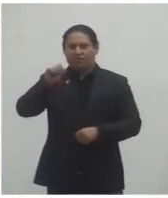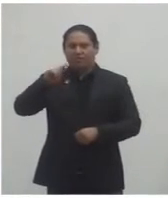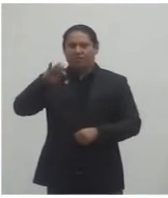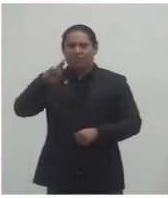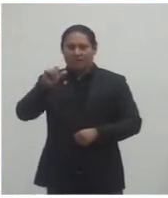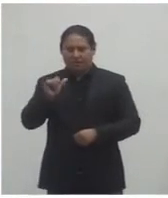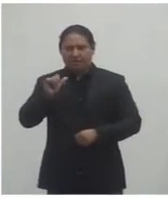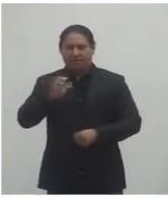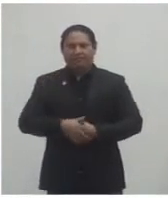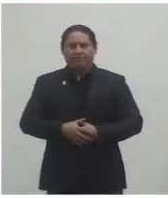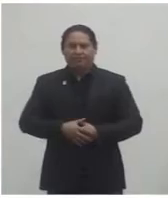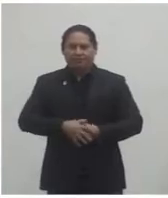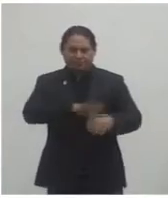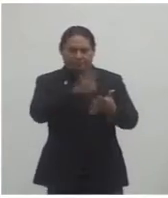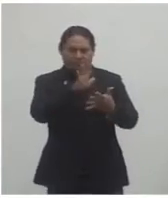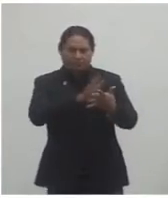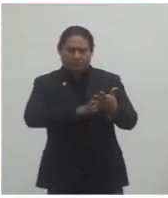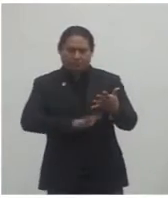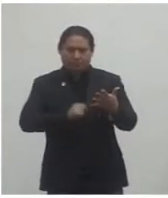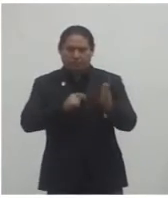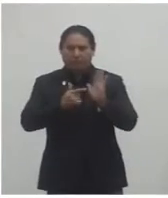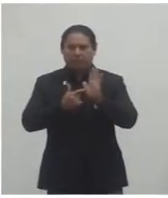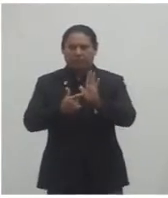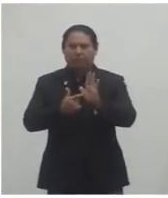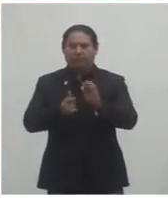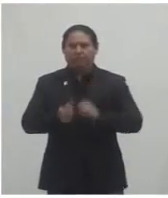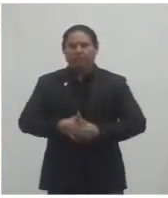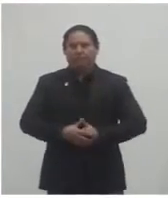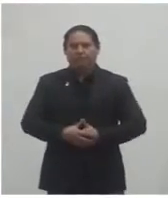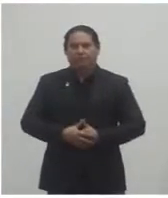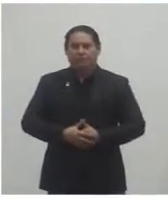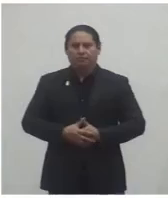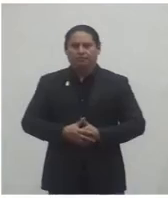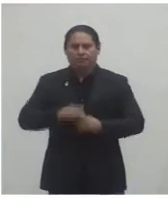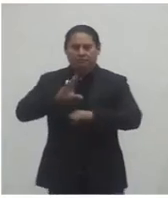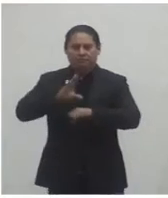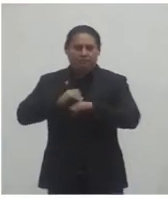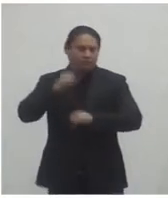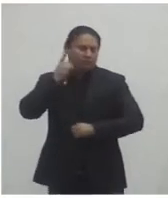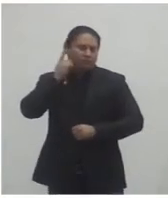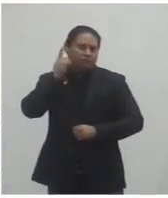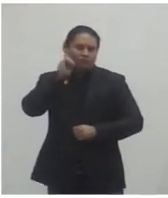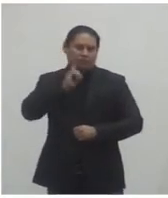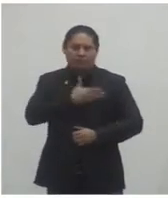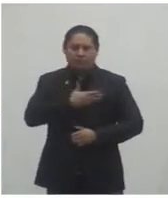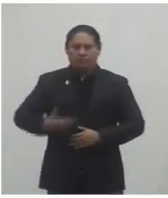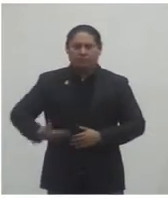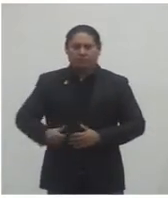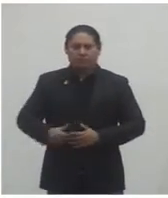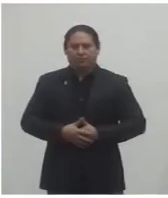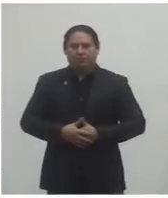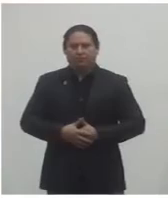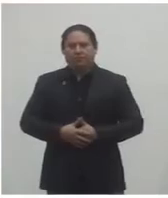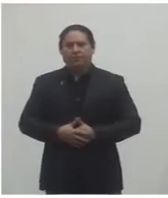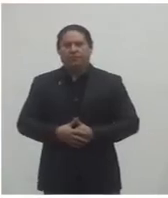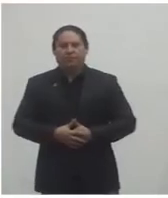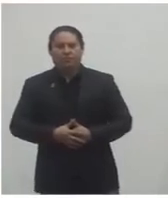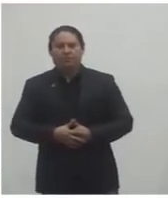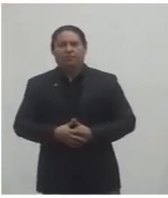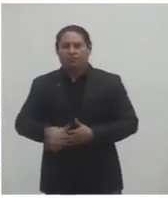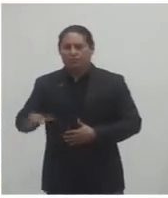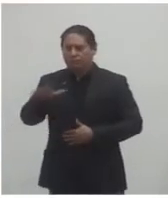Esponda Torres dé lectura al documento de cuenta. Con su permiso, diputada presidenta.